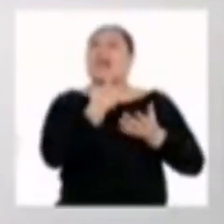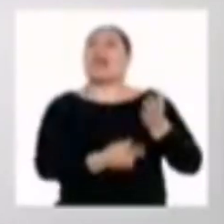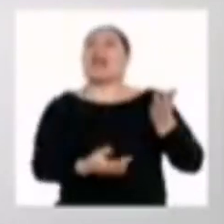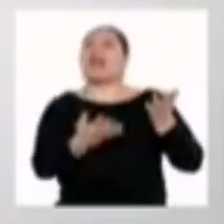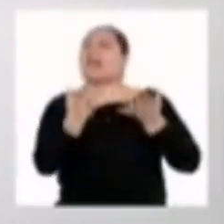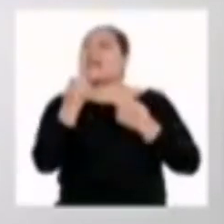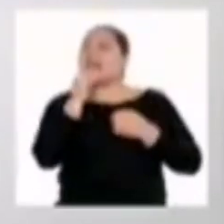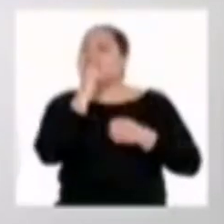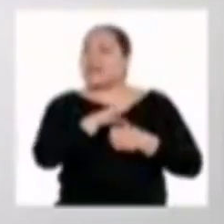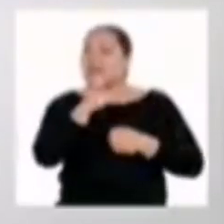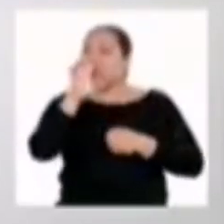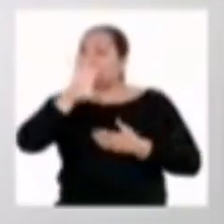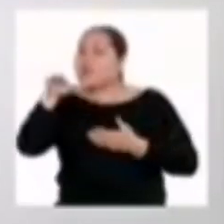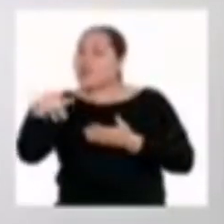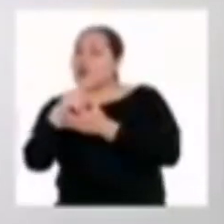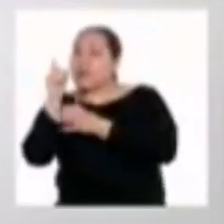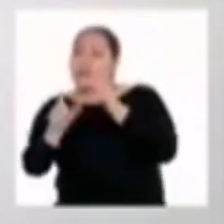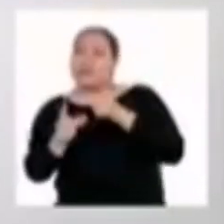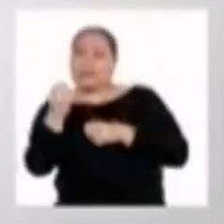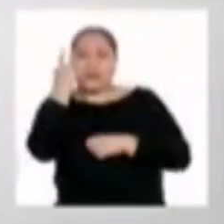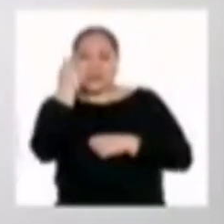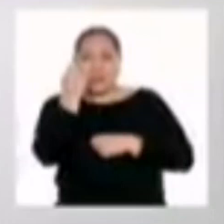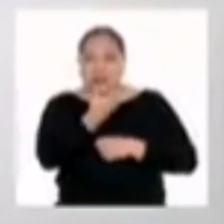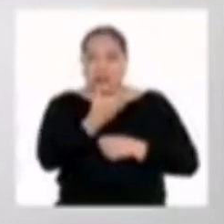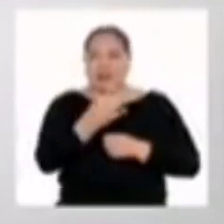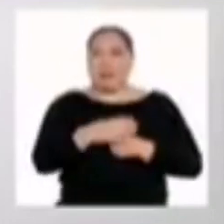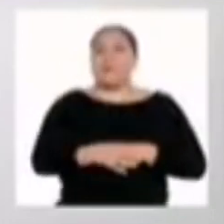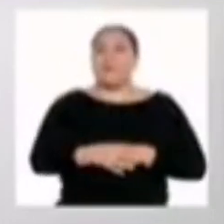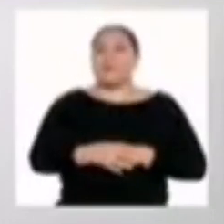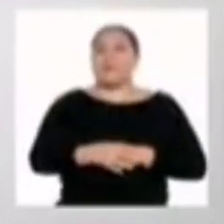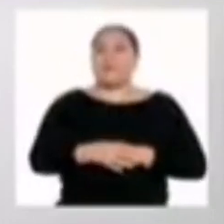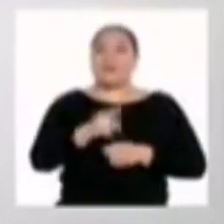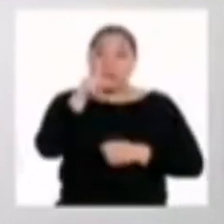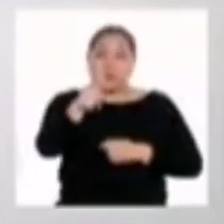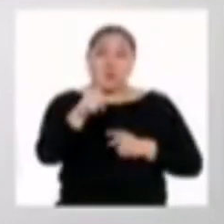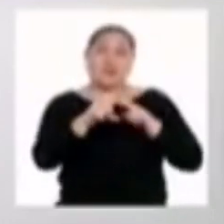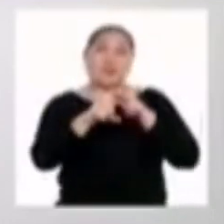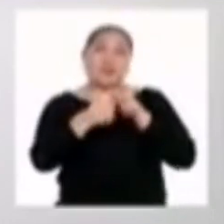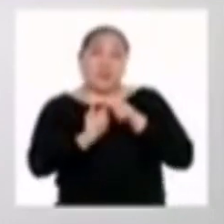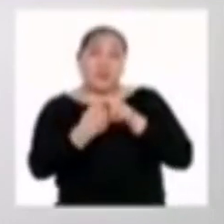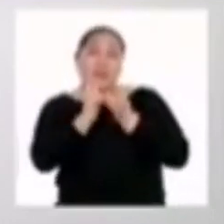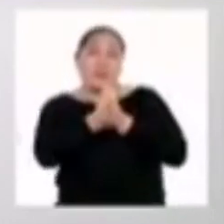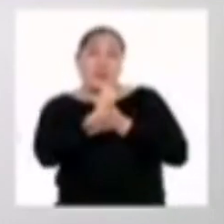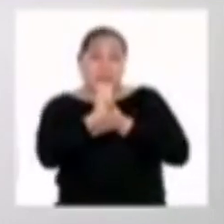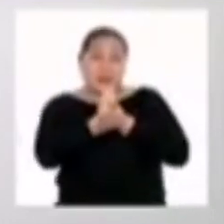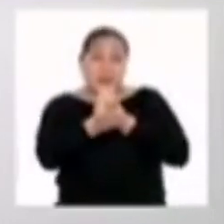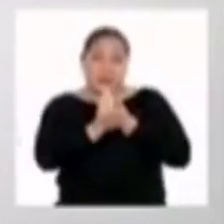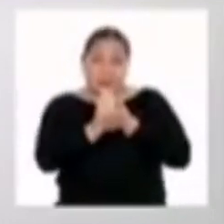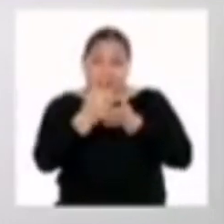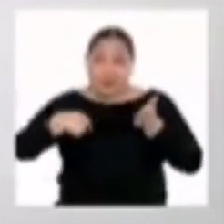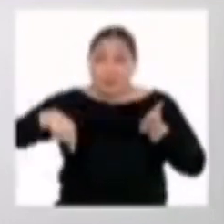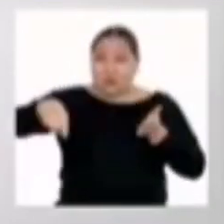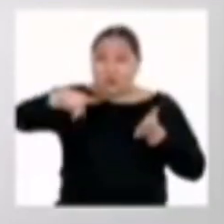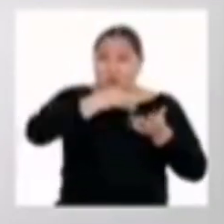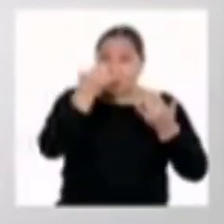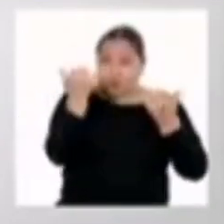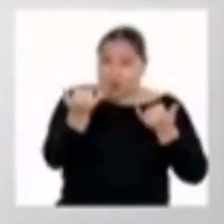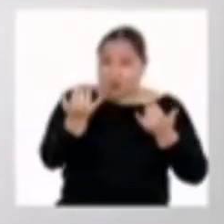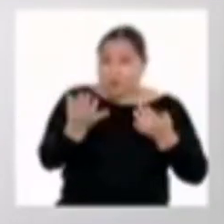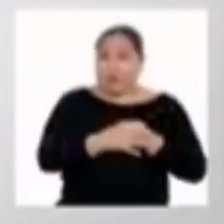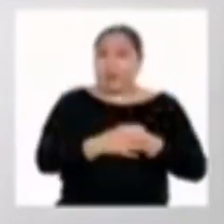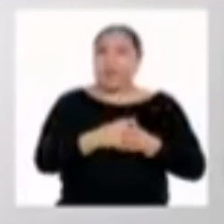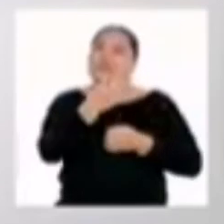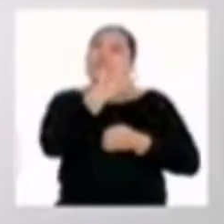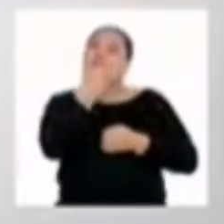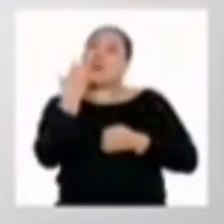que todos los lectores entenderán de igual forma. Si recién estamos empezando, como nosotros ahora